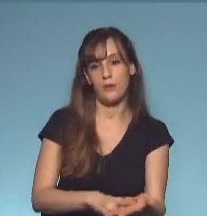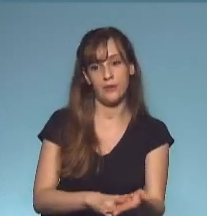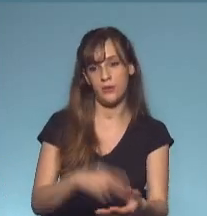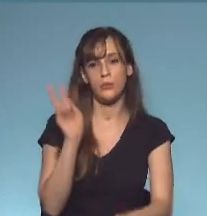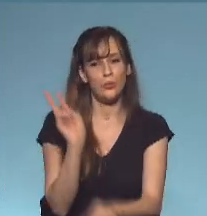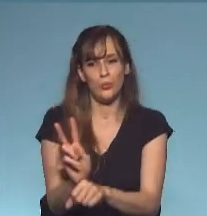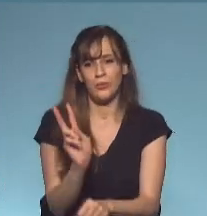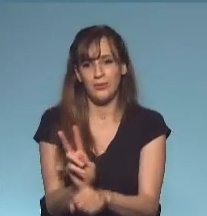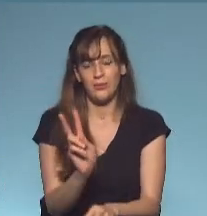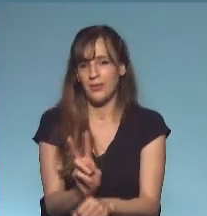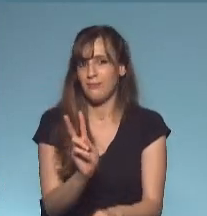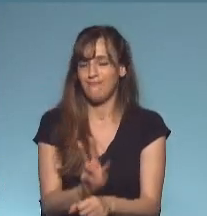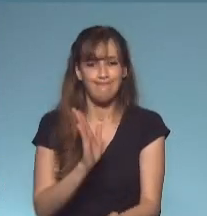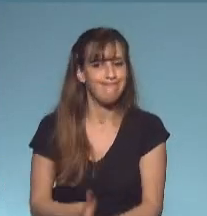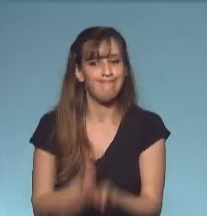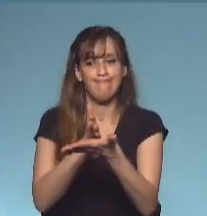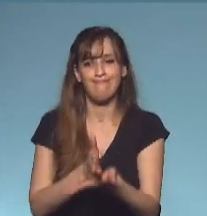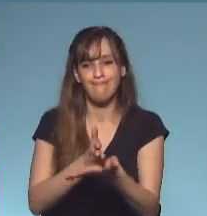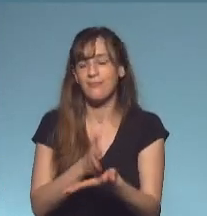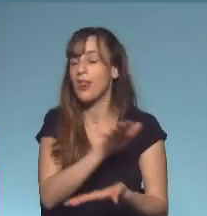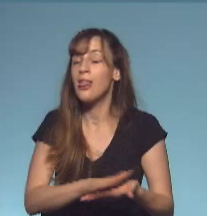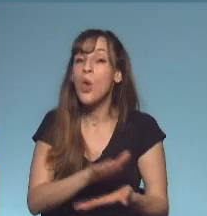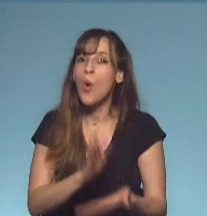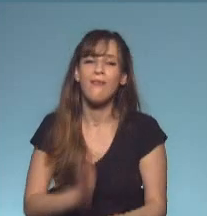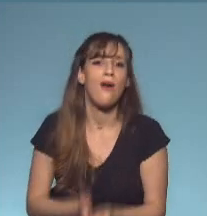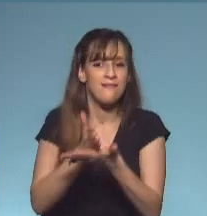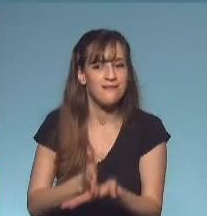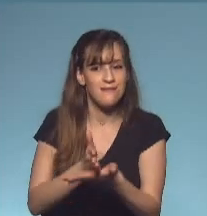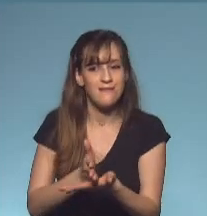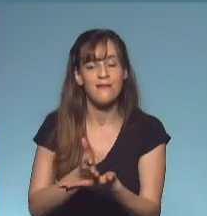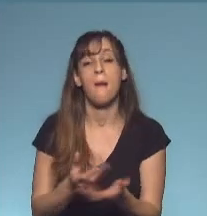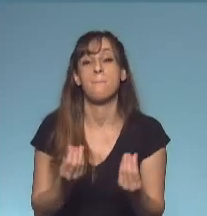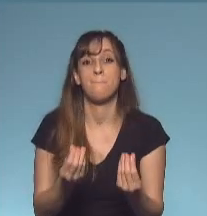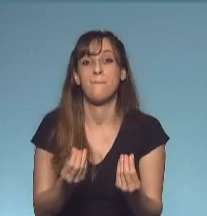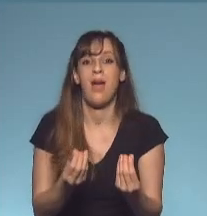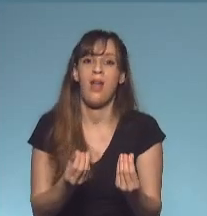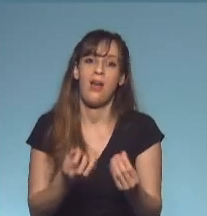vez relajamos, bueno, hay que tensarlos de nuevo para evitar que esto termine en catástrofe.